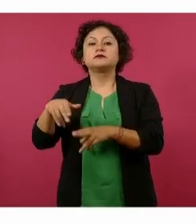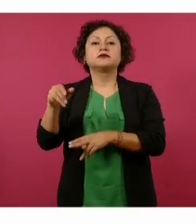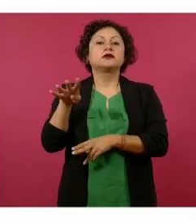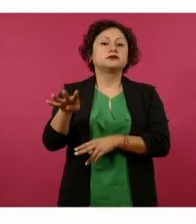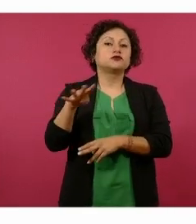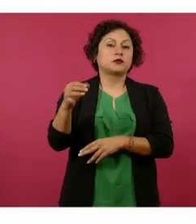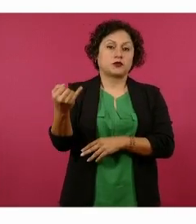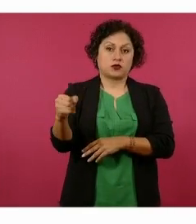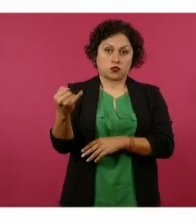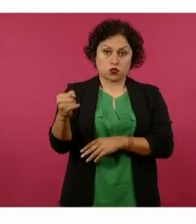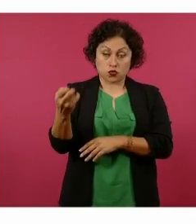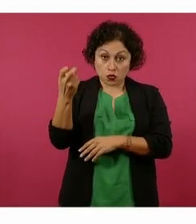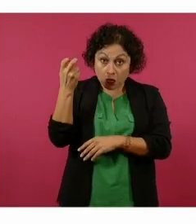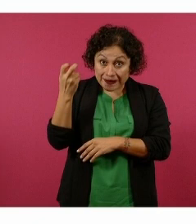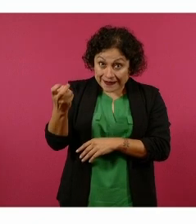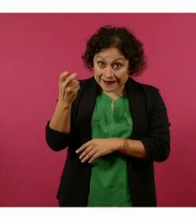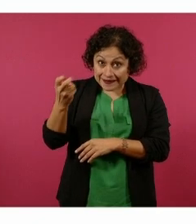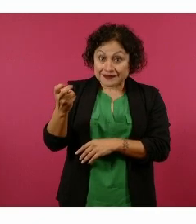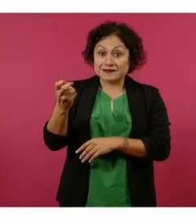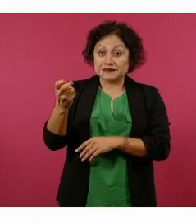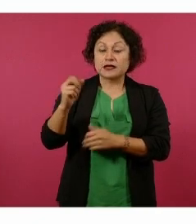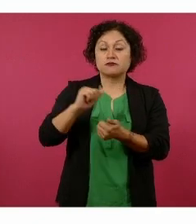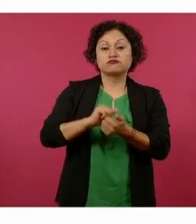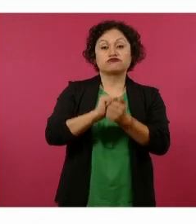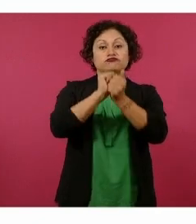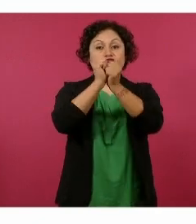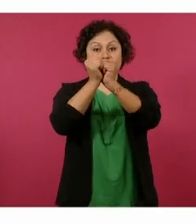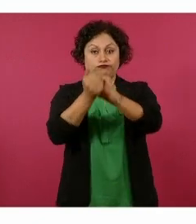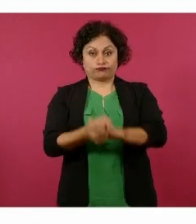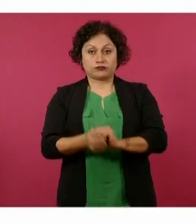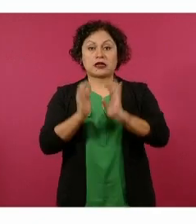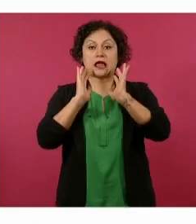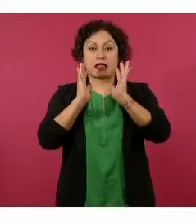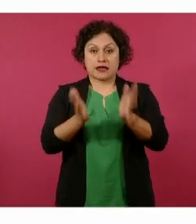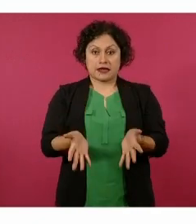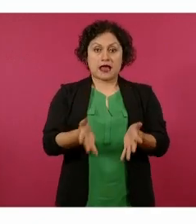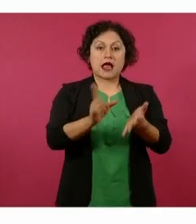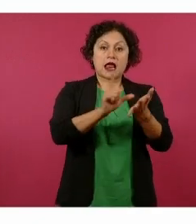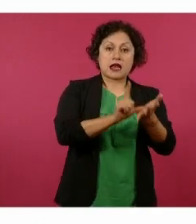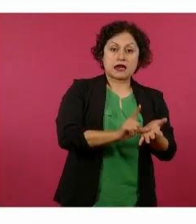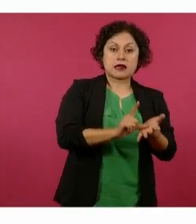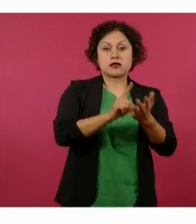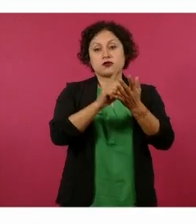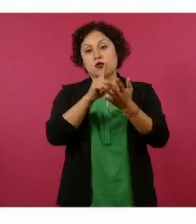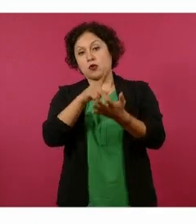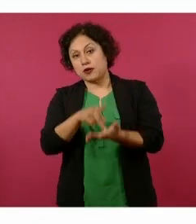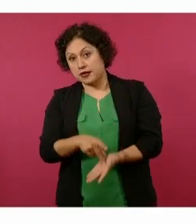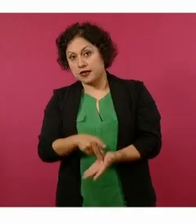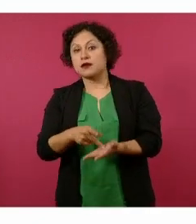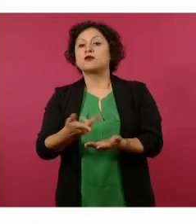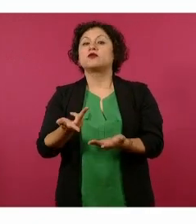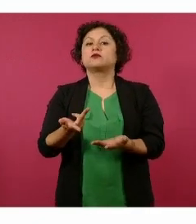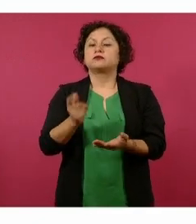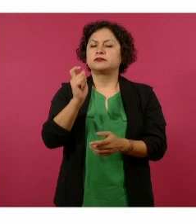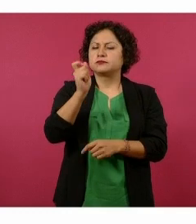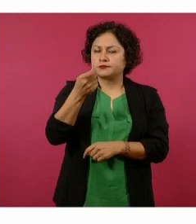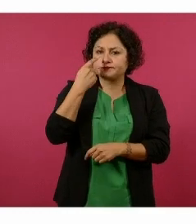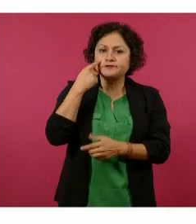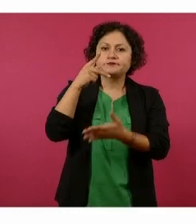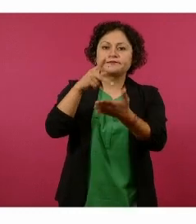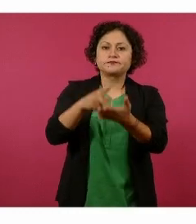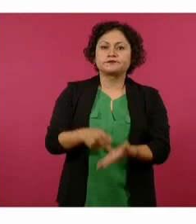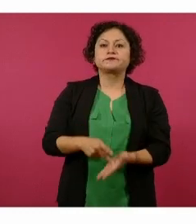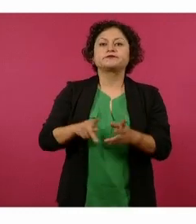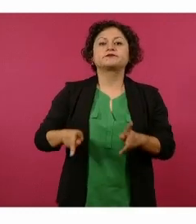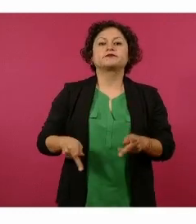en ese mercado internacional ya convertido a pesos y kilos o litros respectivamente. En el caso de los kilos, nos encontramos